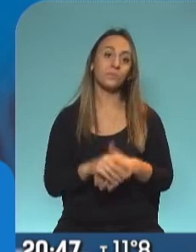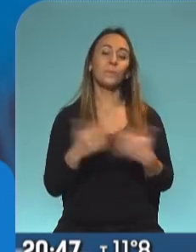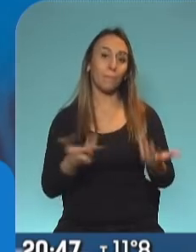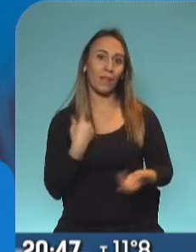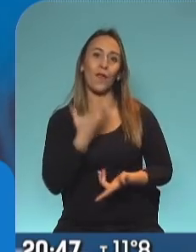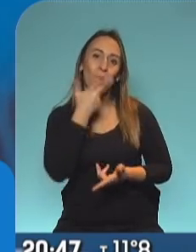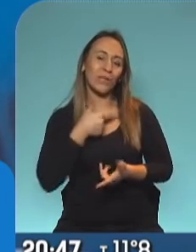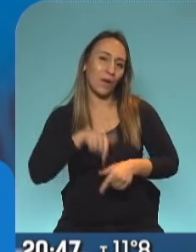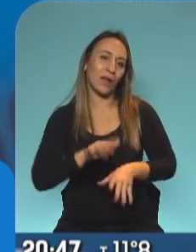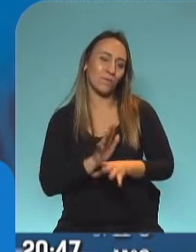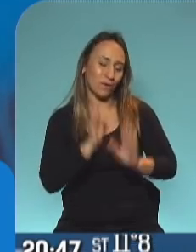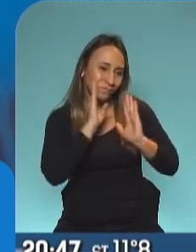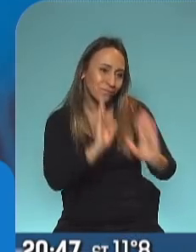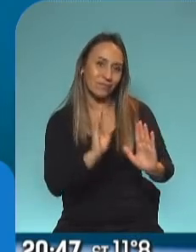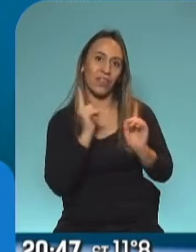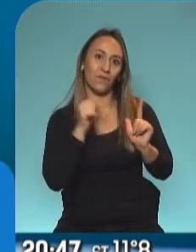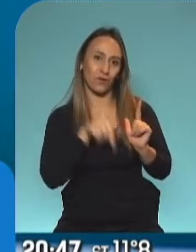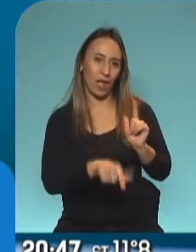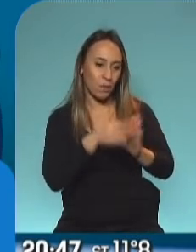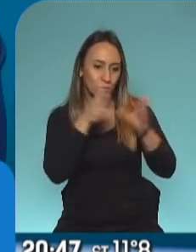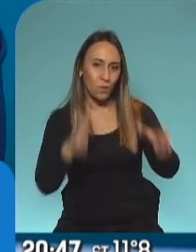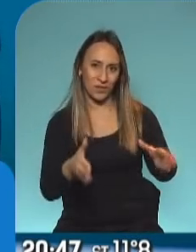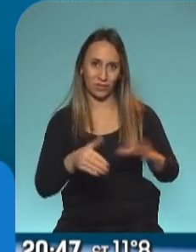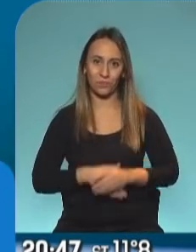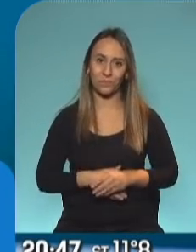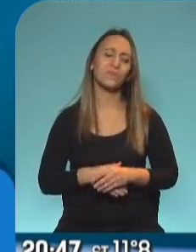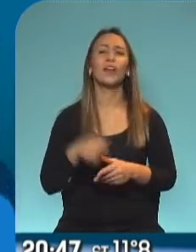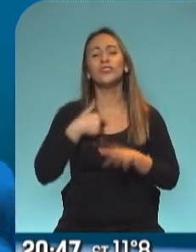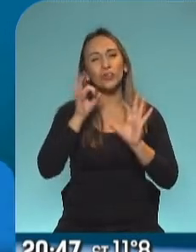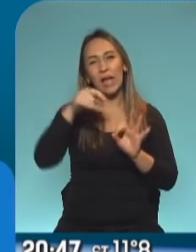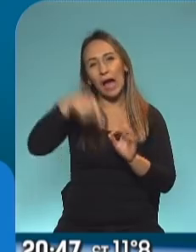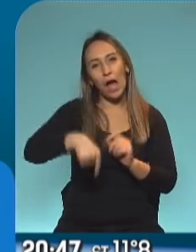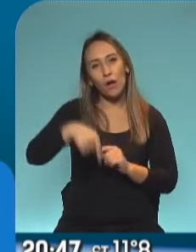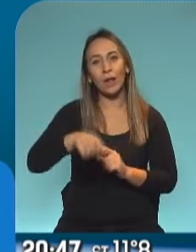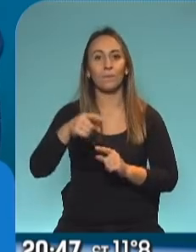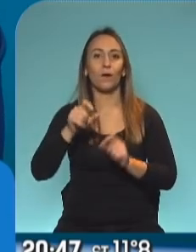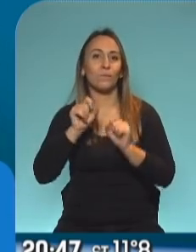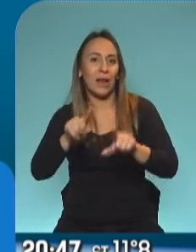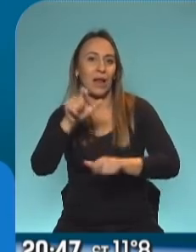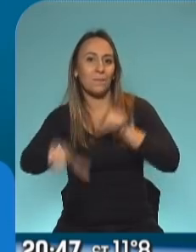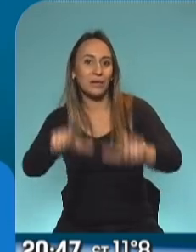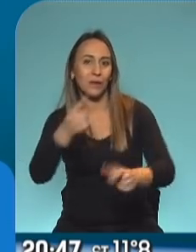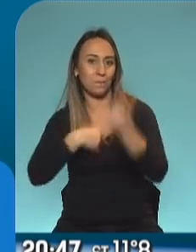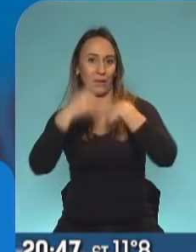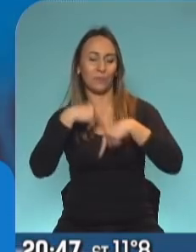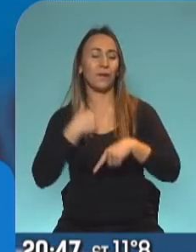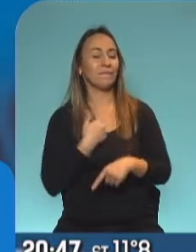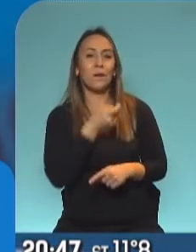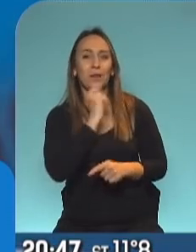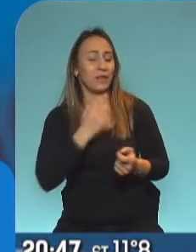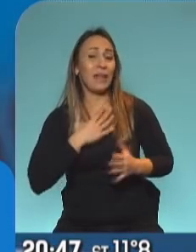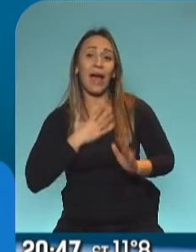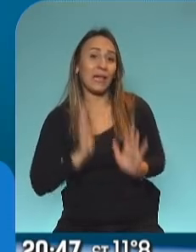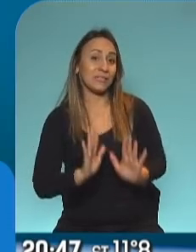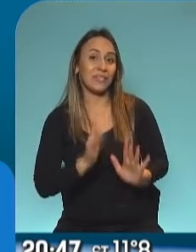disfrutar cada momento y estamos con el segundo cronograma. Sé que este es un momento para que pregunte la gente, pero el periodista a veces quiere hablar. Y es lo